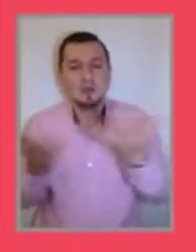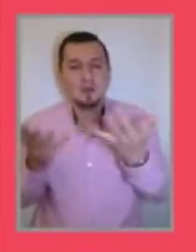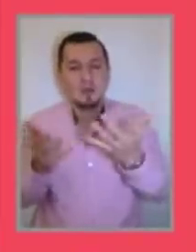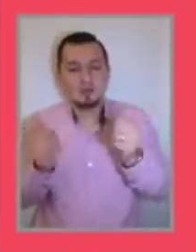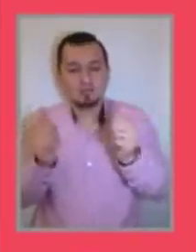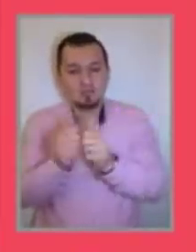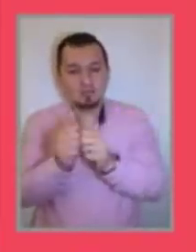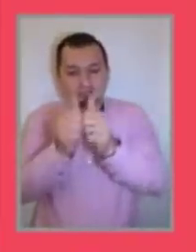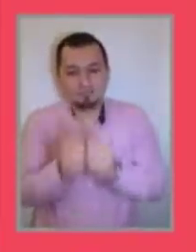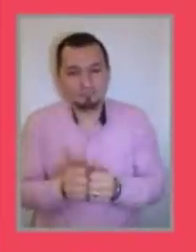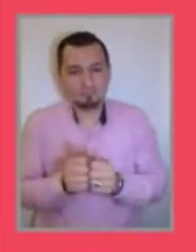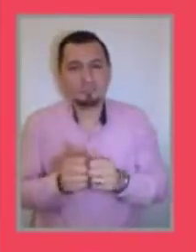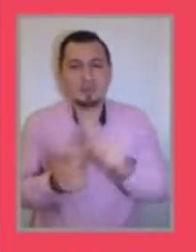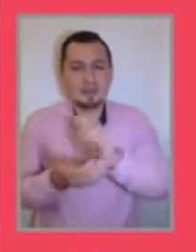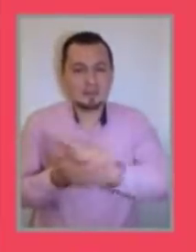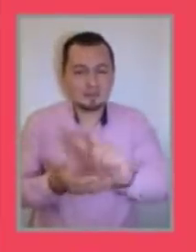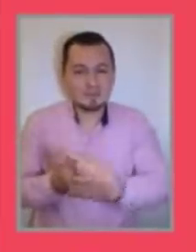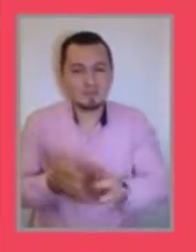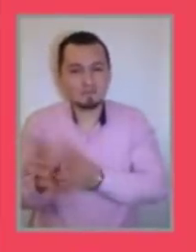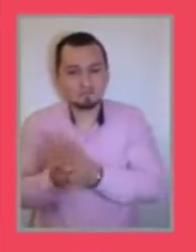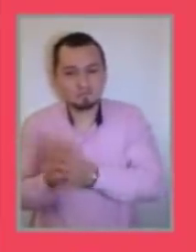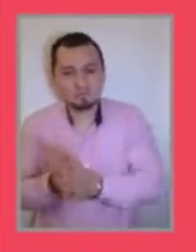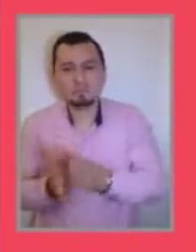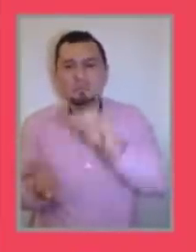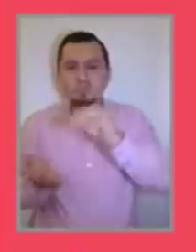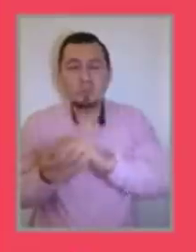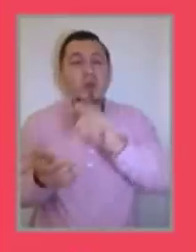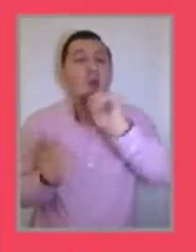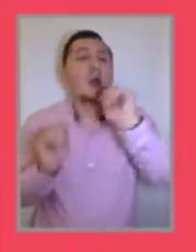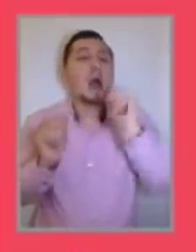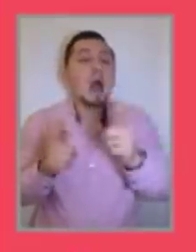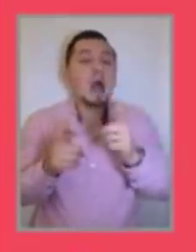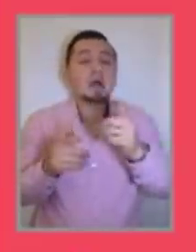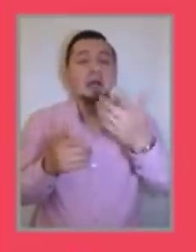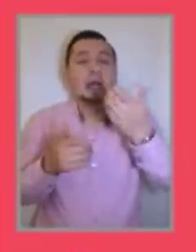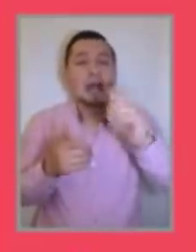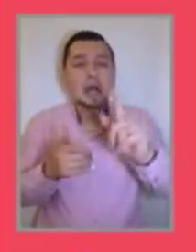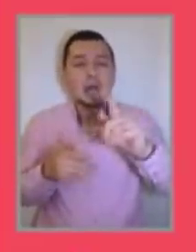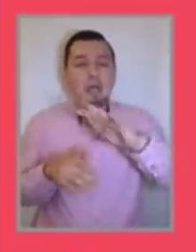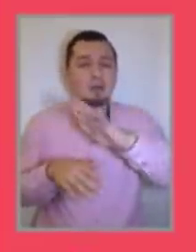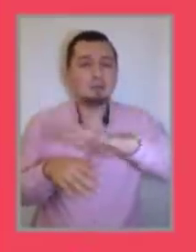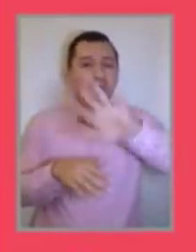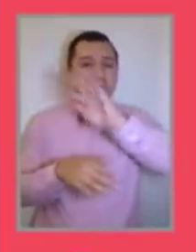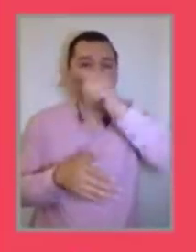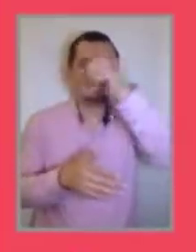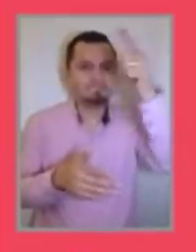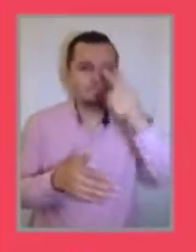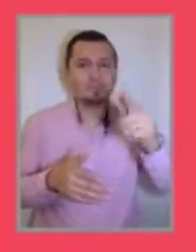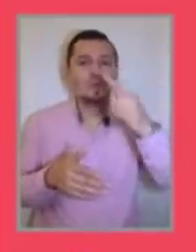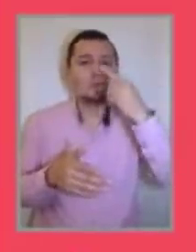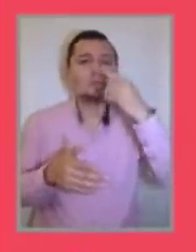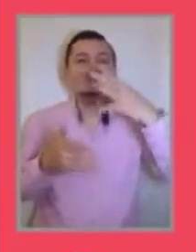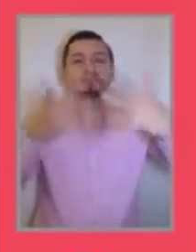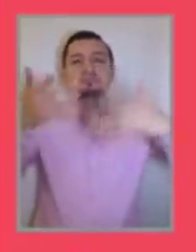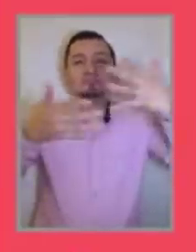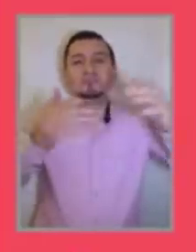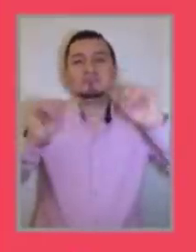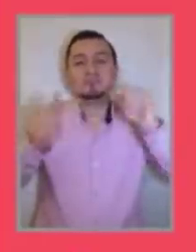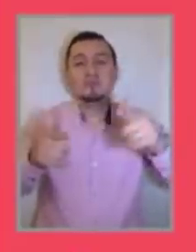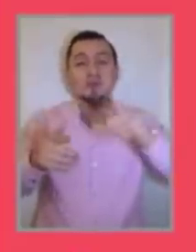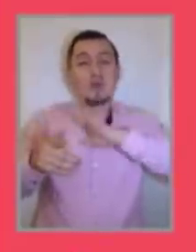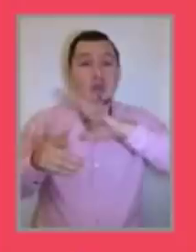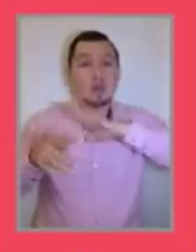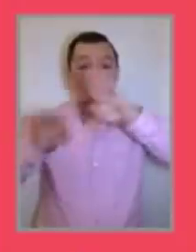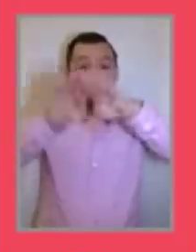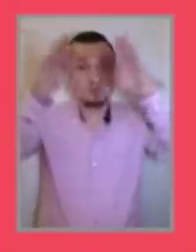los alumnos, para la higiene. Habrá recesos también para escalonar y utilizar zonas que ordinariamente no se utilizan. Las escuelas que tienen domo lo